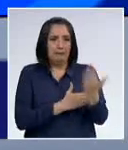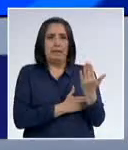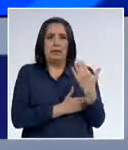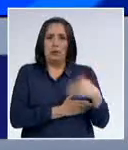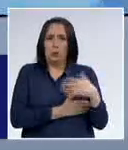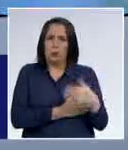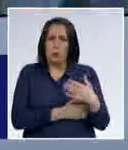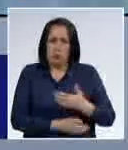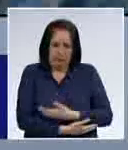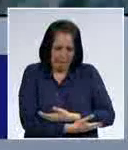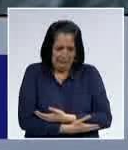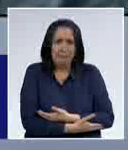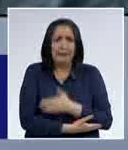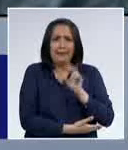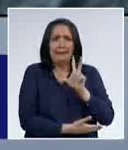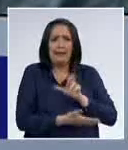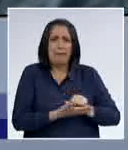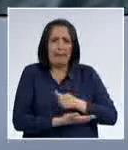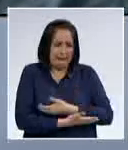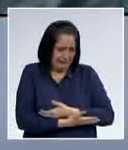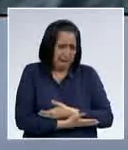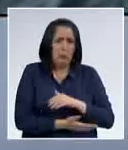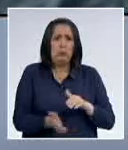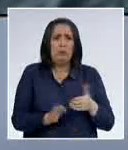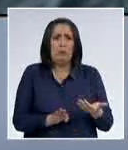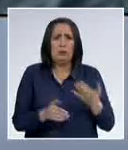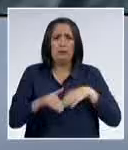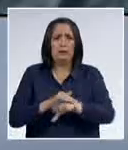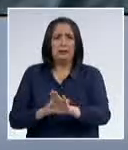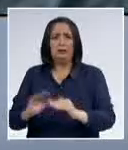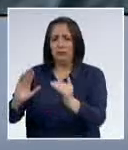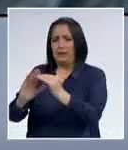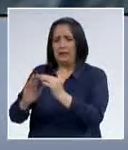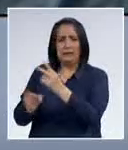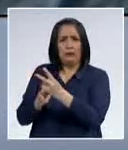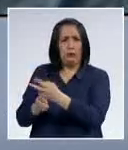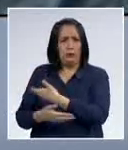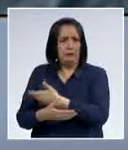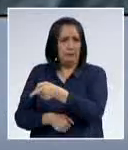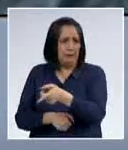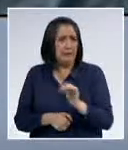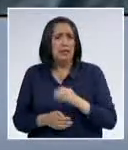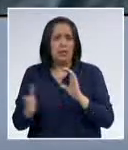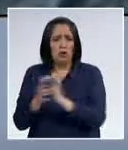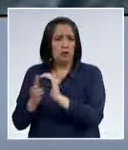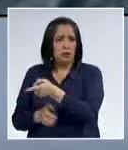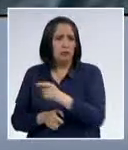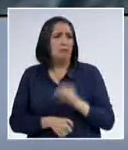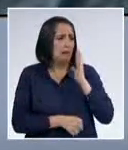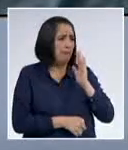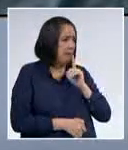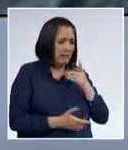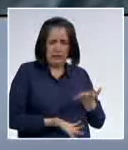Una bebé de solo 3 meses de nacida perdió la vida dentro de una guardería ubicada en Chorrillos. Los padres de la menor han denunciado negligencia.